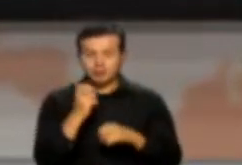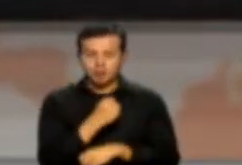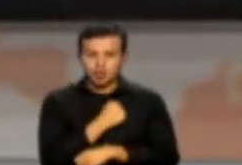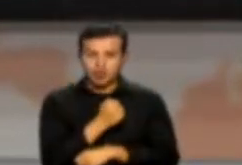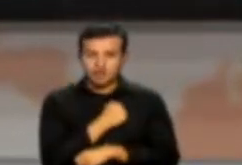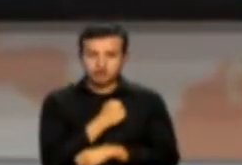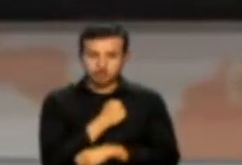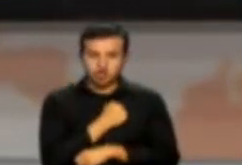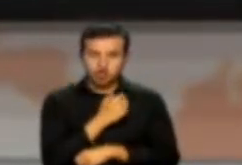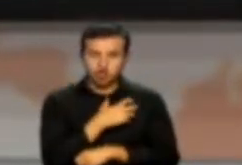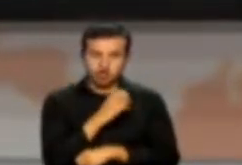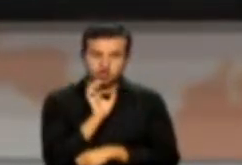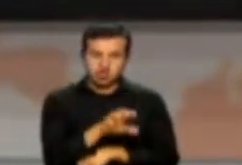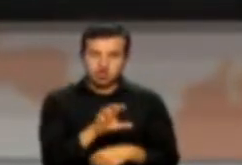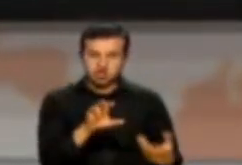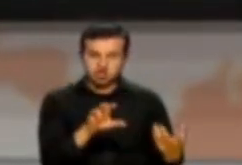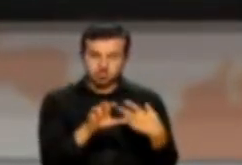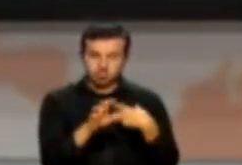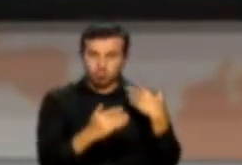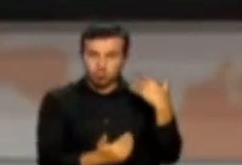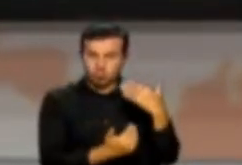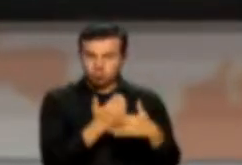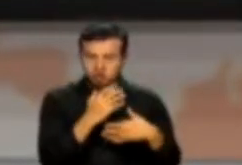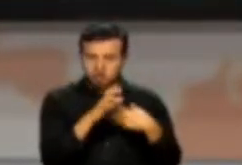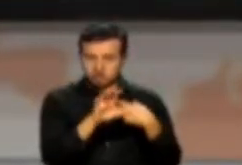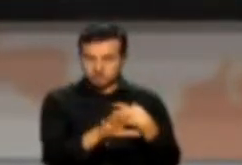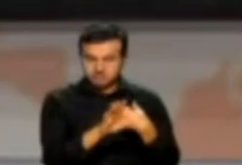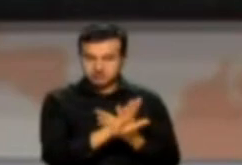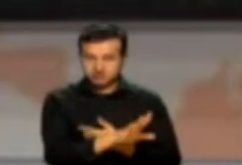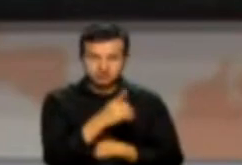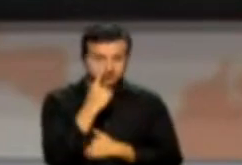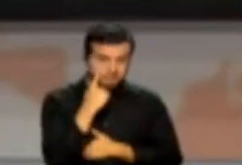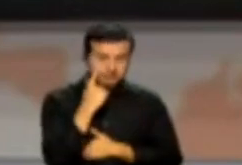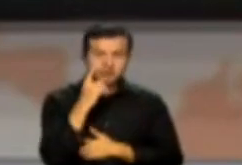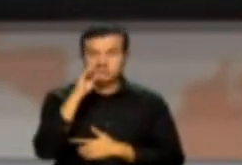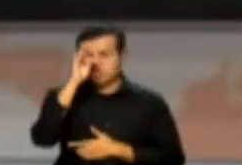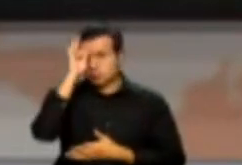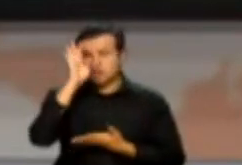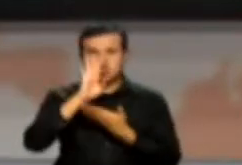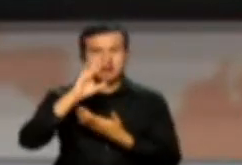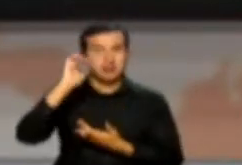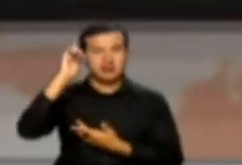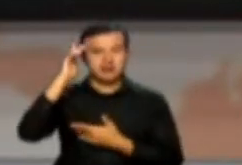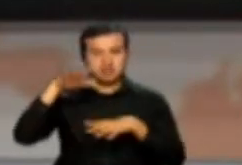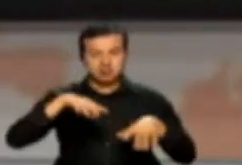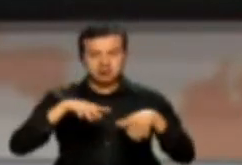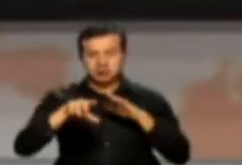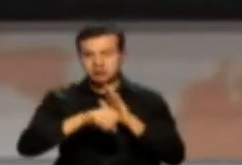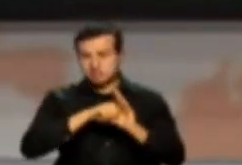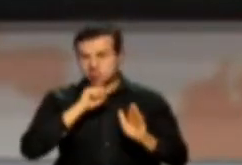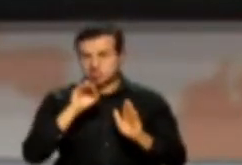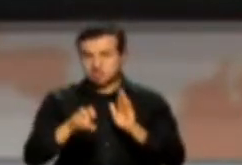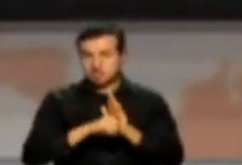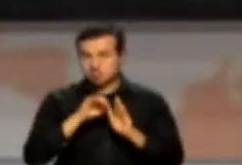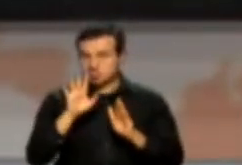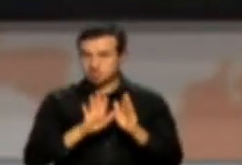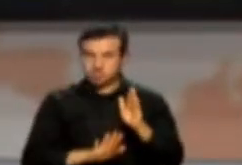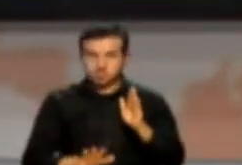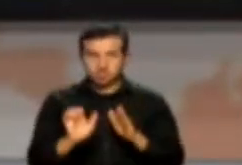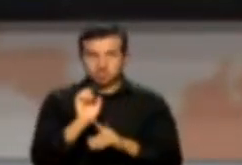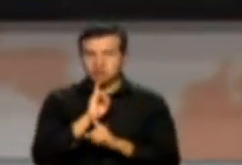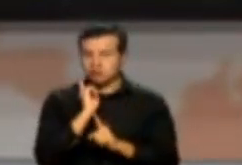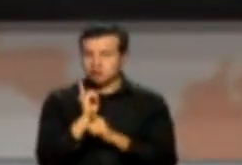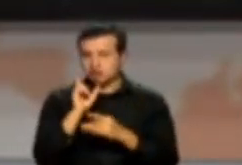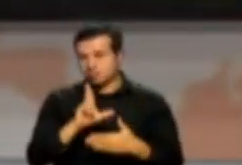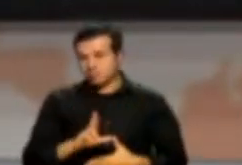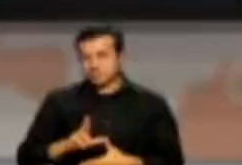con lo cual el hospital carlos andrade marín se convertirá en el hospital líder en actividad trasplantológica en el ecuador y en